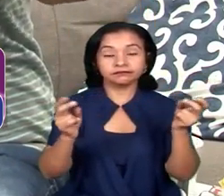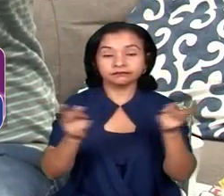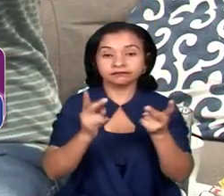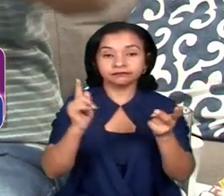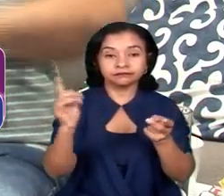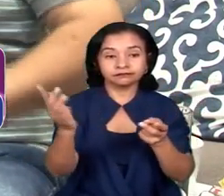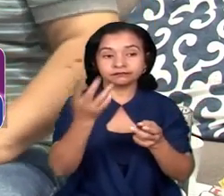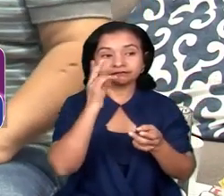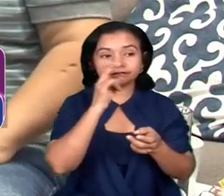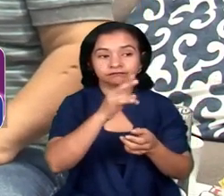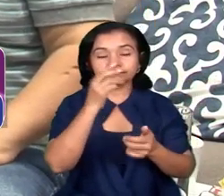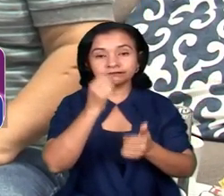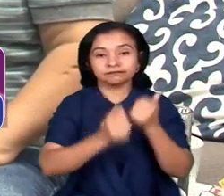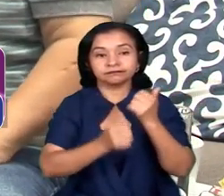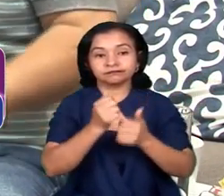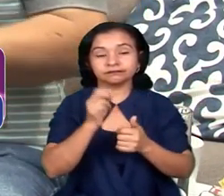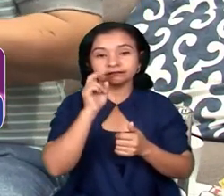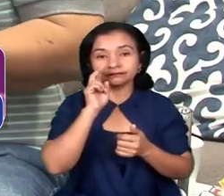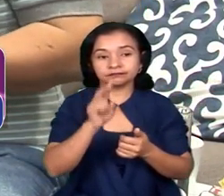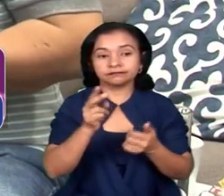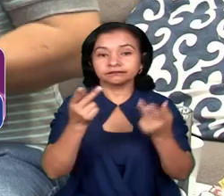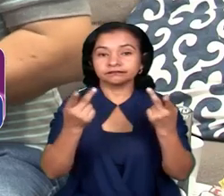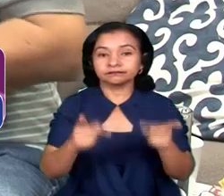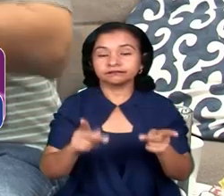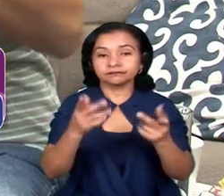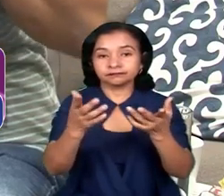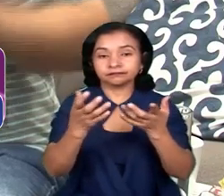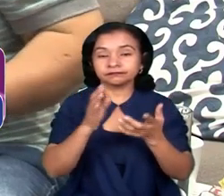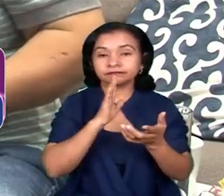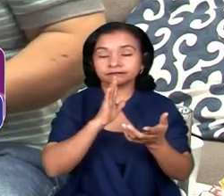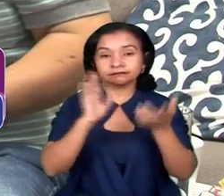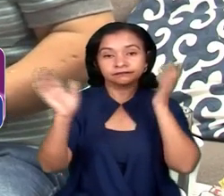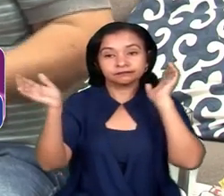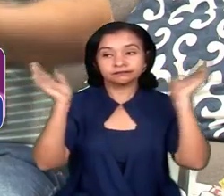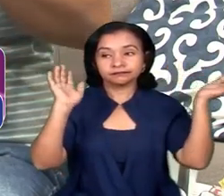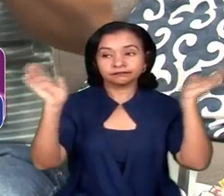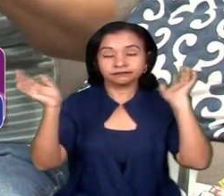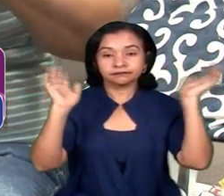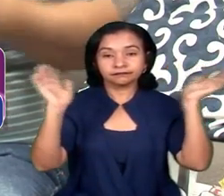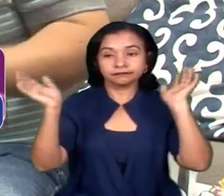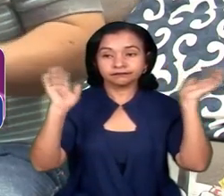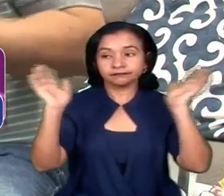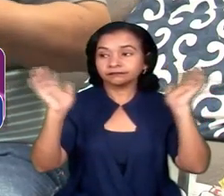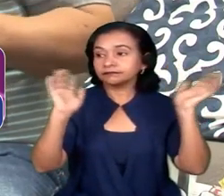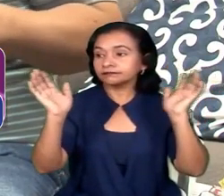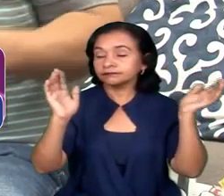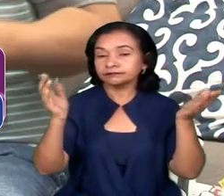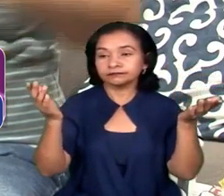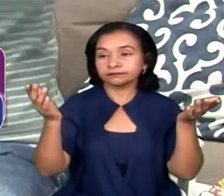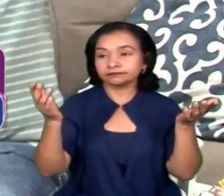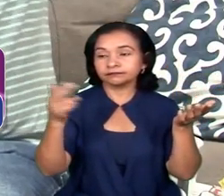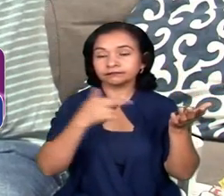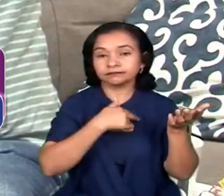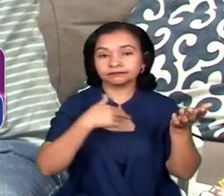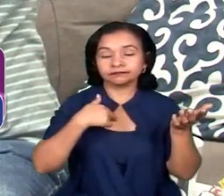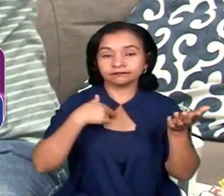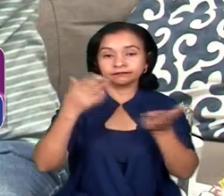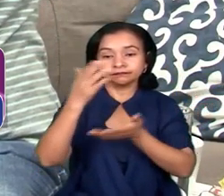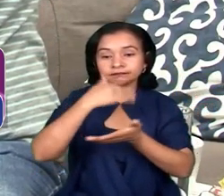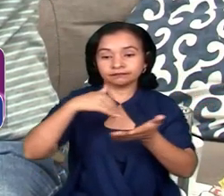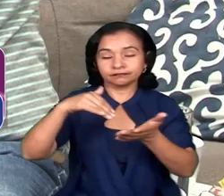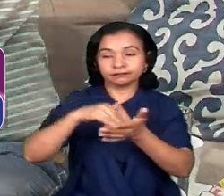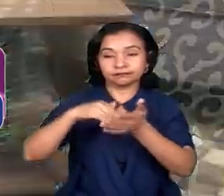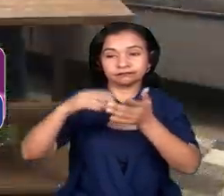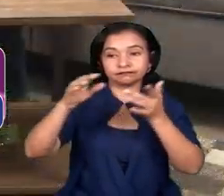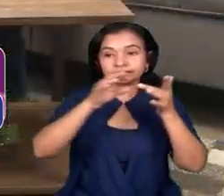esa situación real que pasó. Pero aquí lo que venimos a hablar es de comercio. Que el comercio no son solo los centros